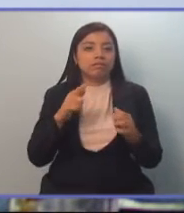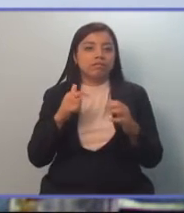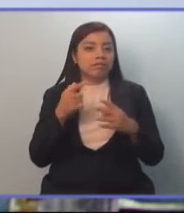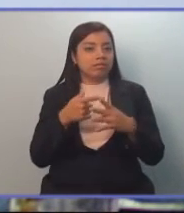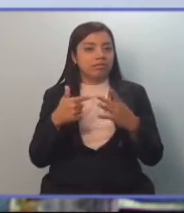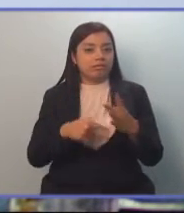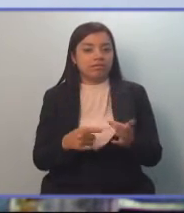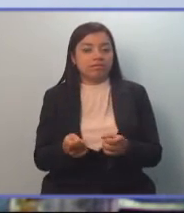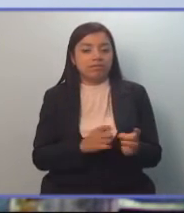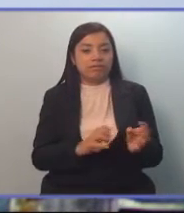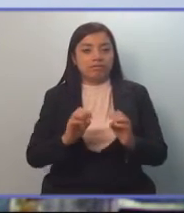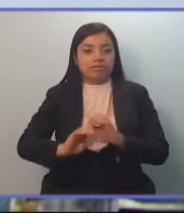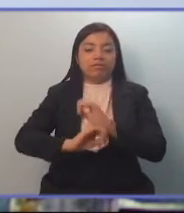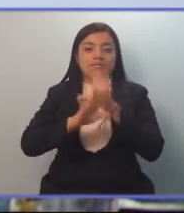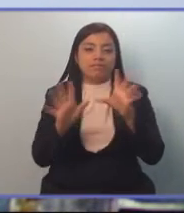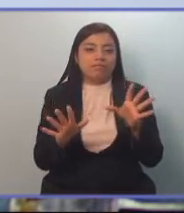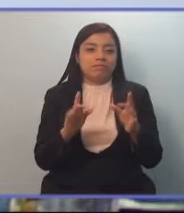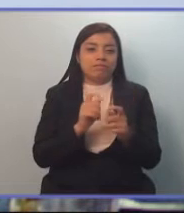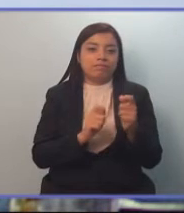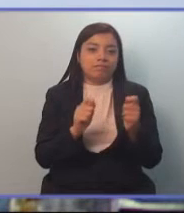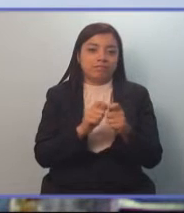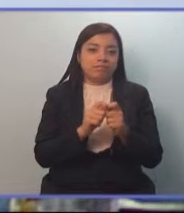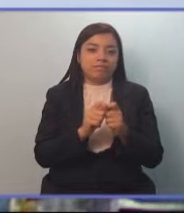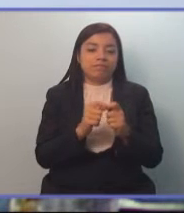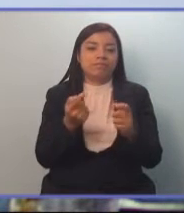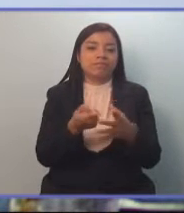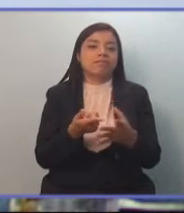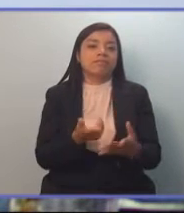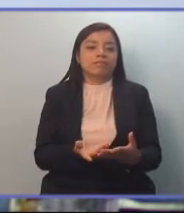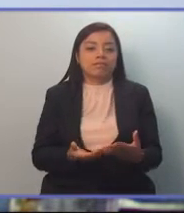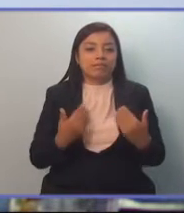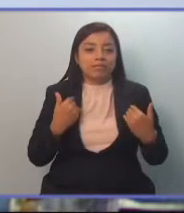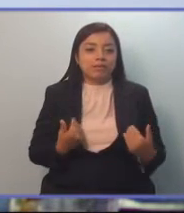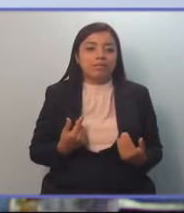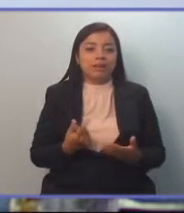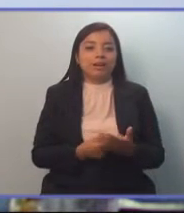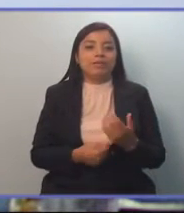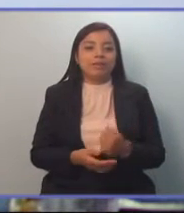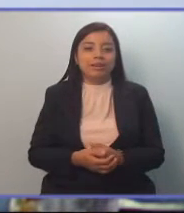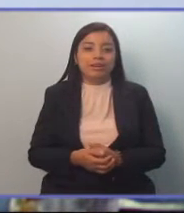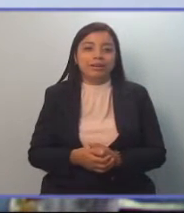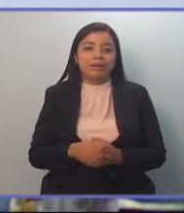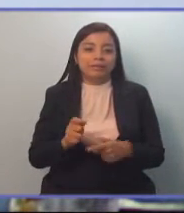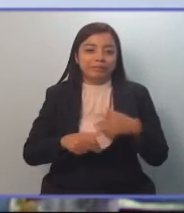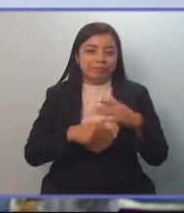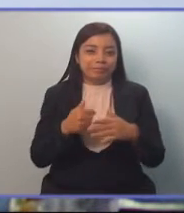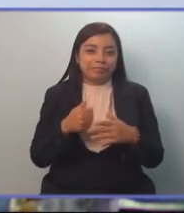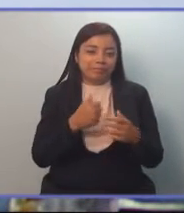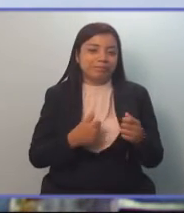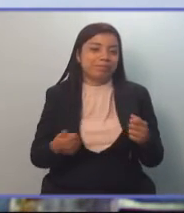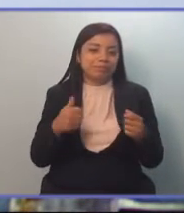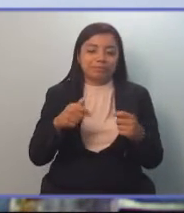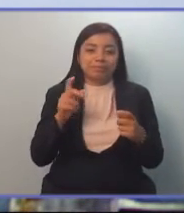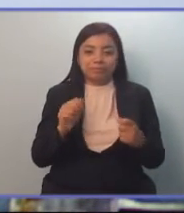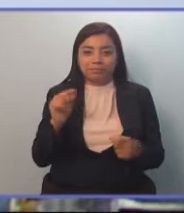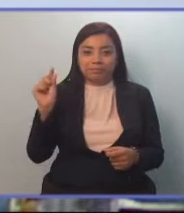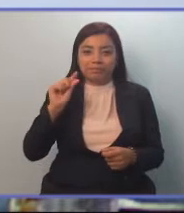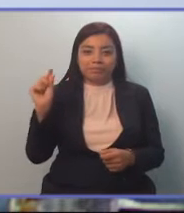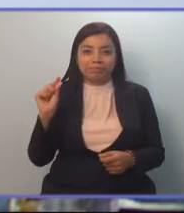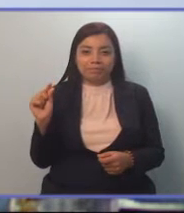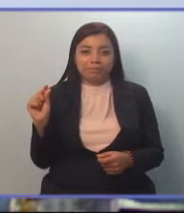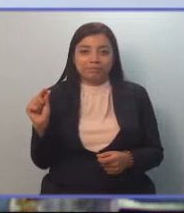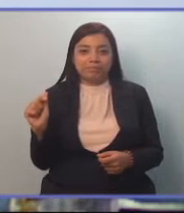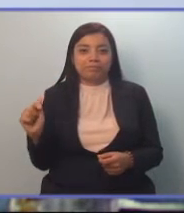de forma clara y específica los derechos fiscales para que ninguna institución que interviene en el trámite para expedir permisos y